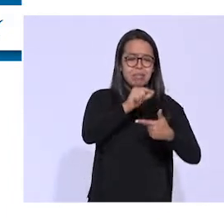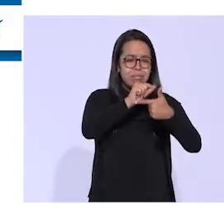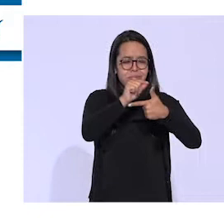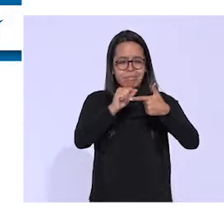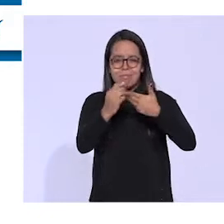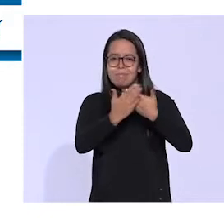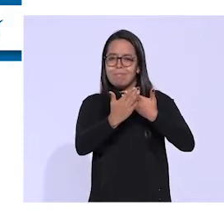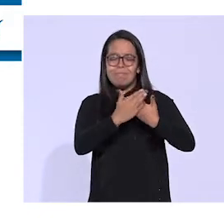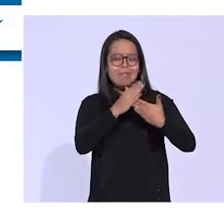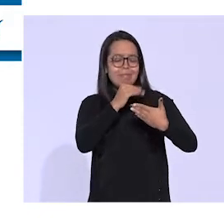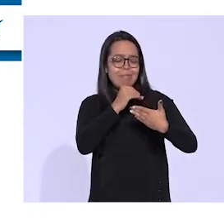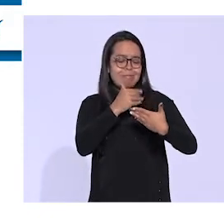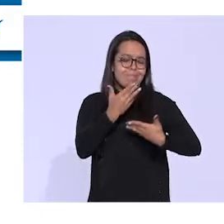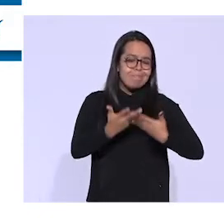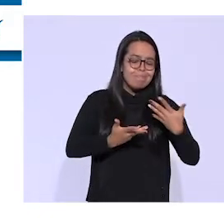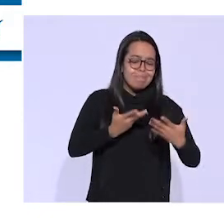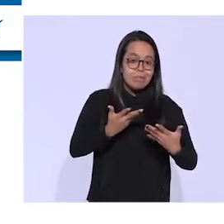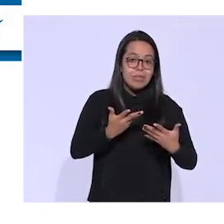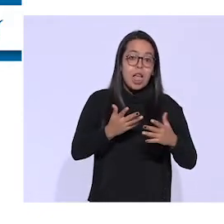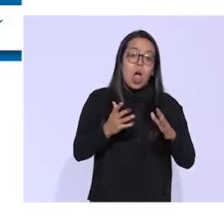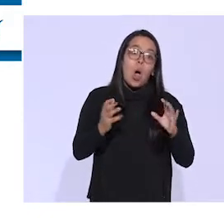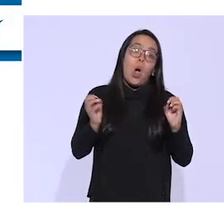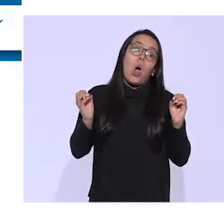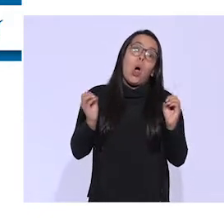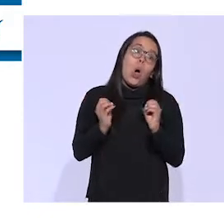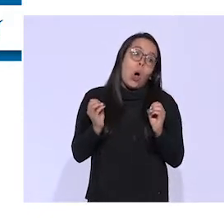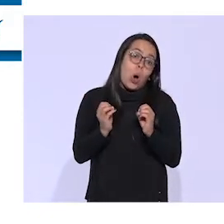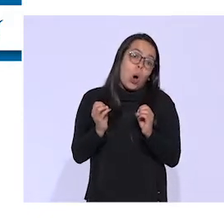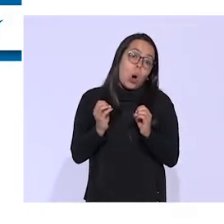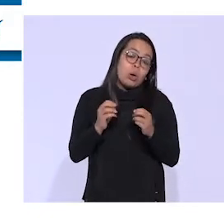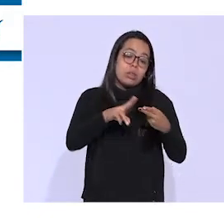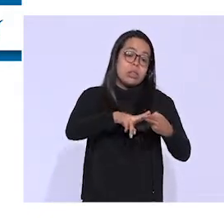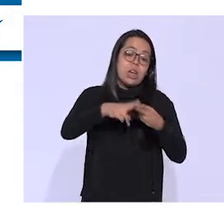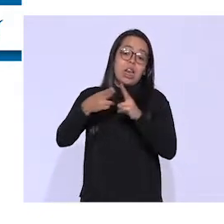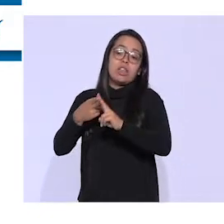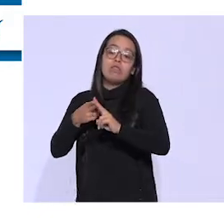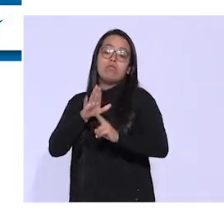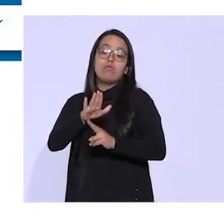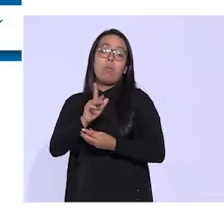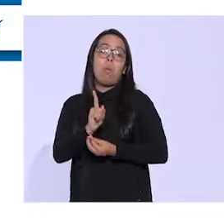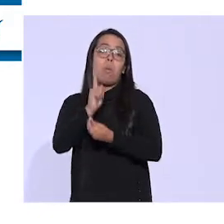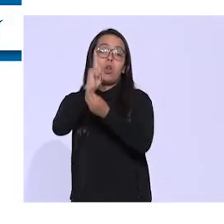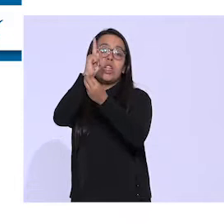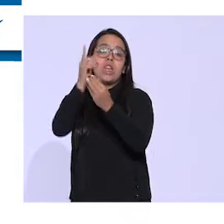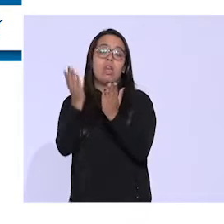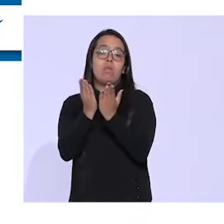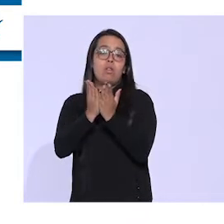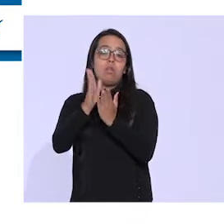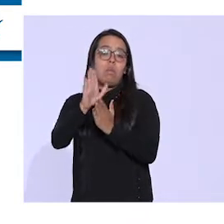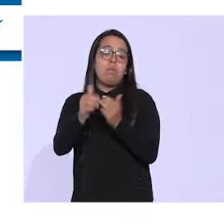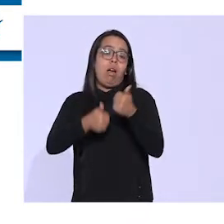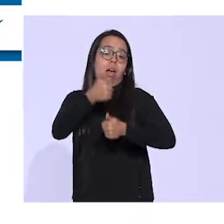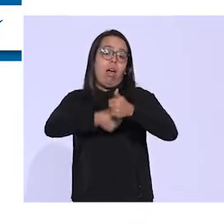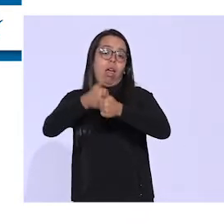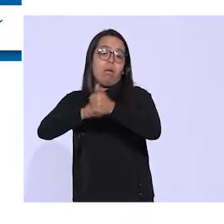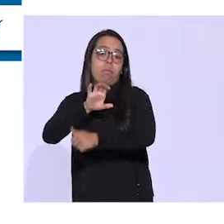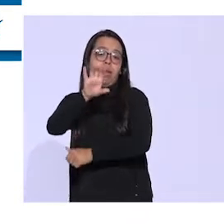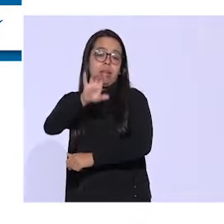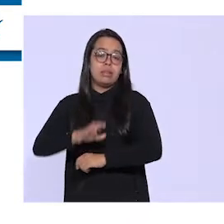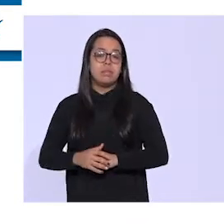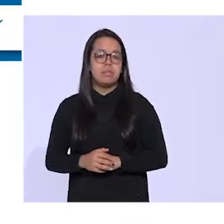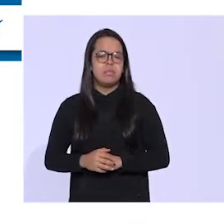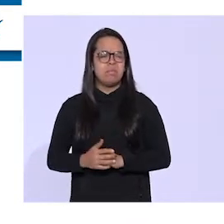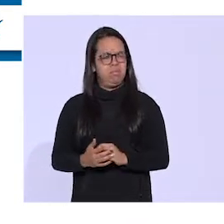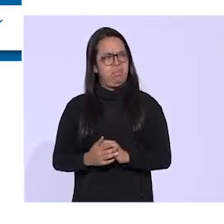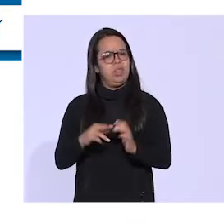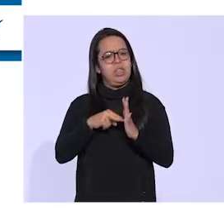ya está, no pasa nada de lo que hay, o bien porque están relacionadas directamente con políticas educativas de los países. Eso lo que quiere decir